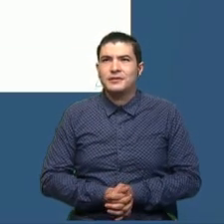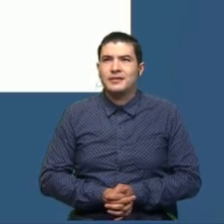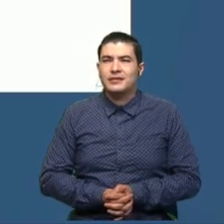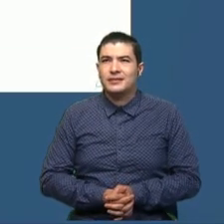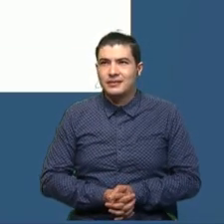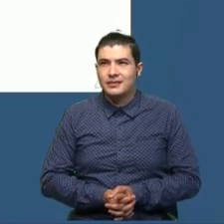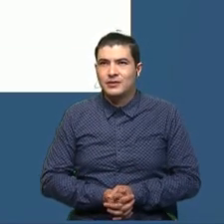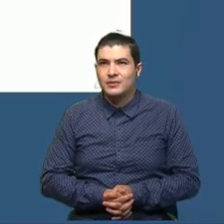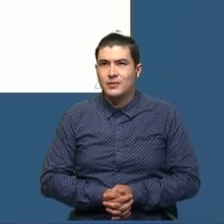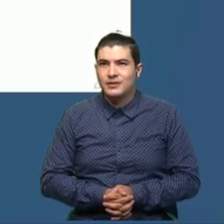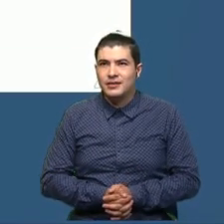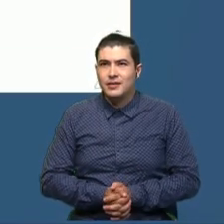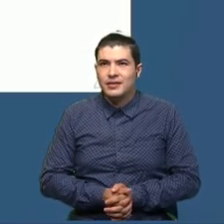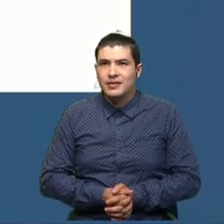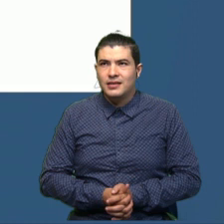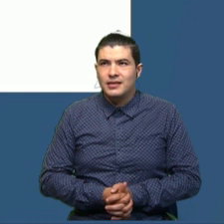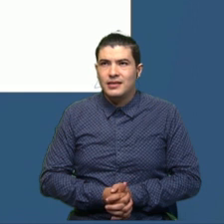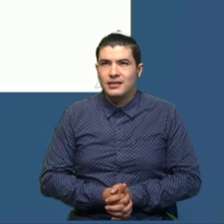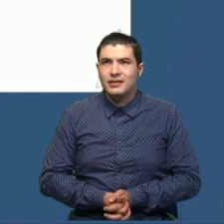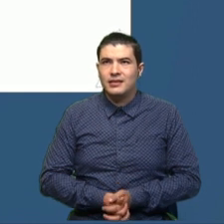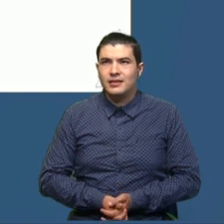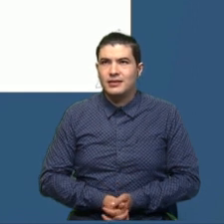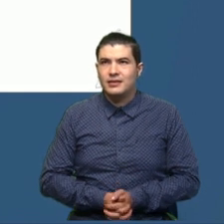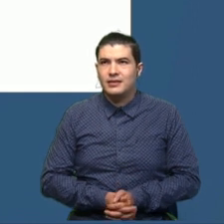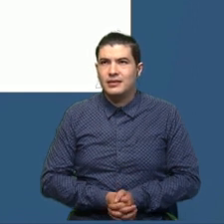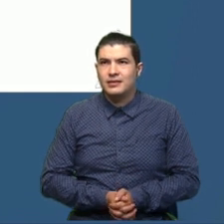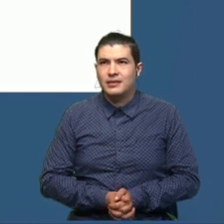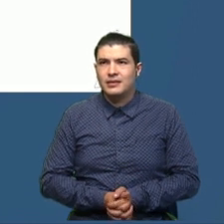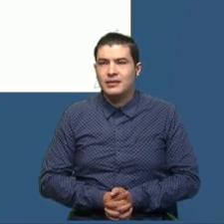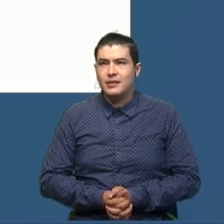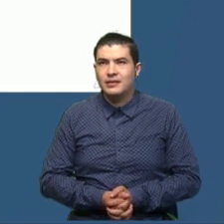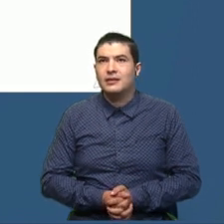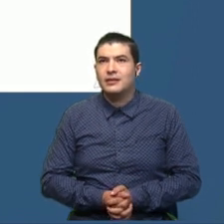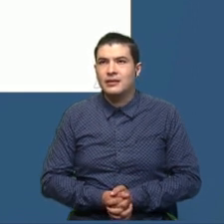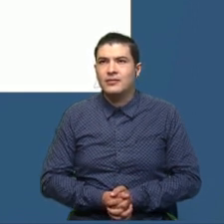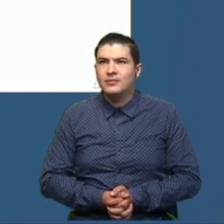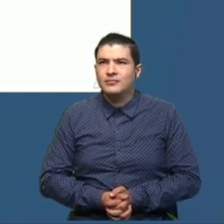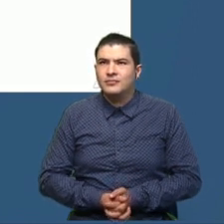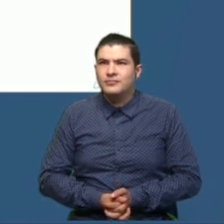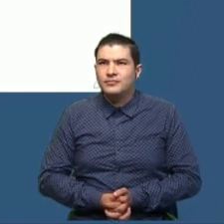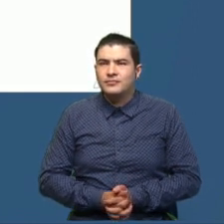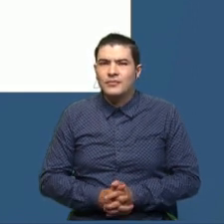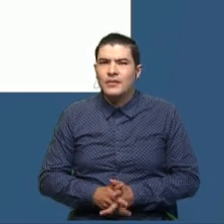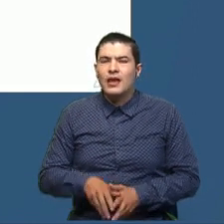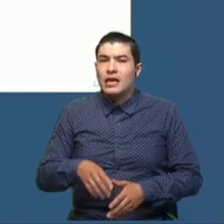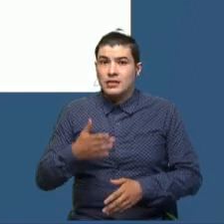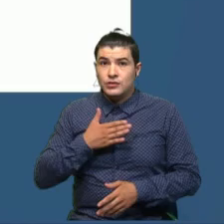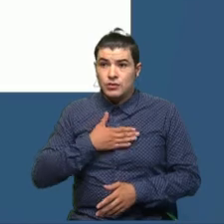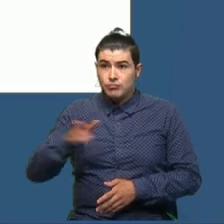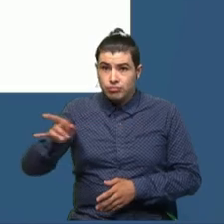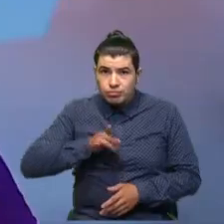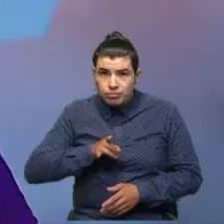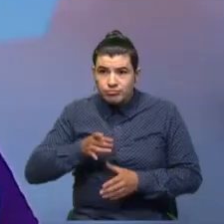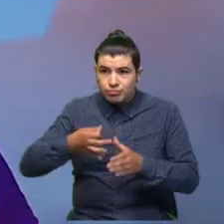¿Cuáles son los factores de riesgo que tengo por una infección por el Helicobacter pylori? Bueno, los factores de riesgo para contraer una infección